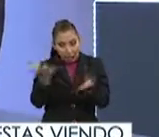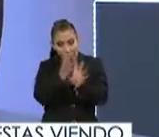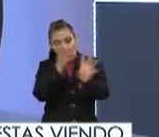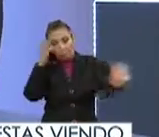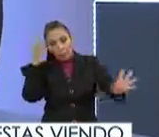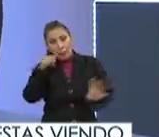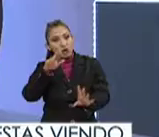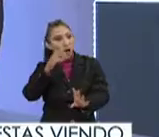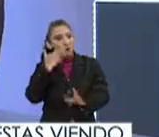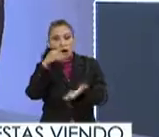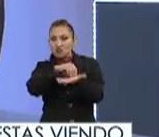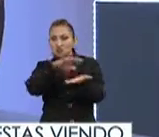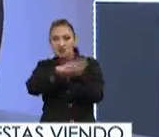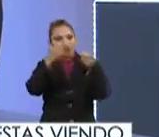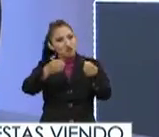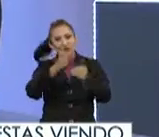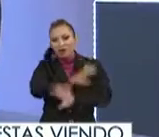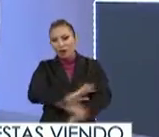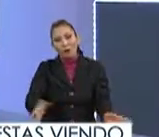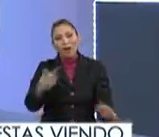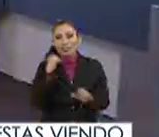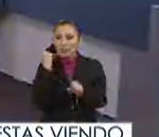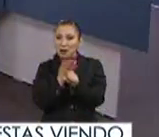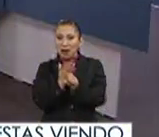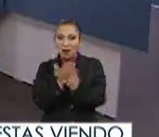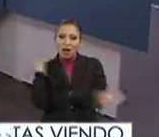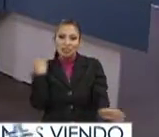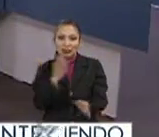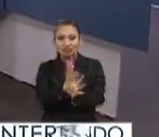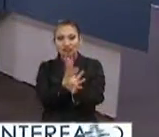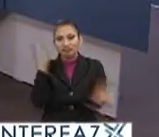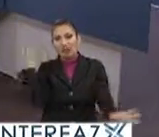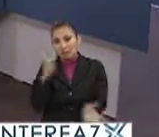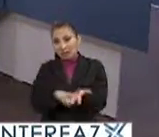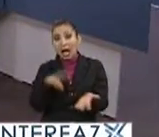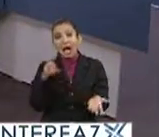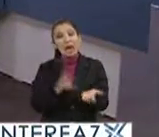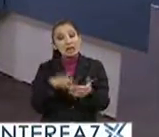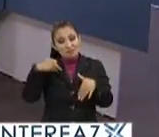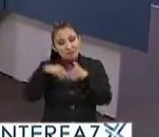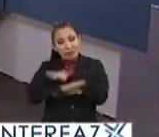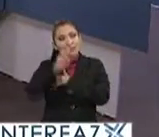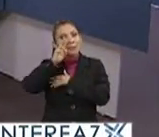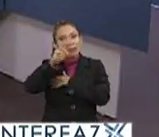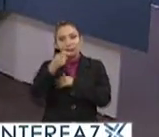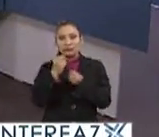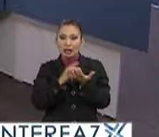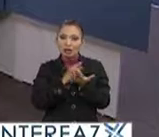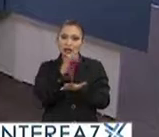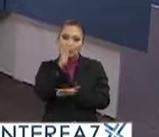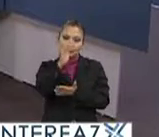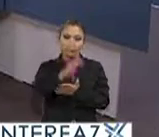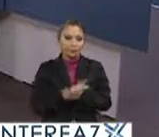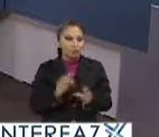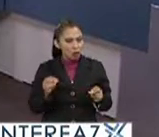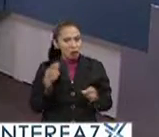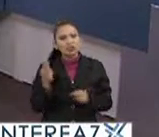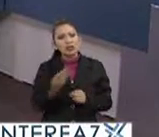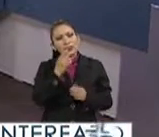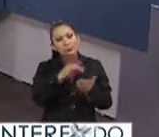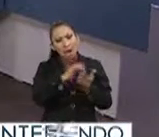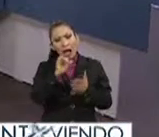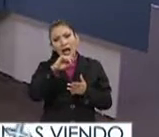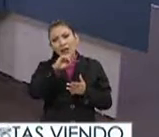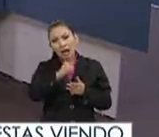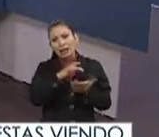fila al mural, no hay reservaciones, así que llegar tempranos para poder acceder, vale mucho la pena, así que bueno, le agradecemos mucho. Al contrario, gracias a ustedes, Omar,